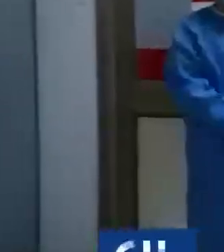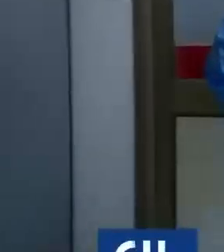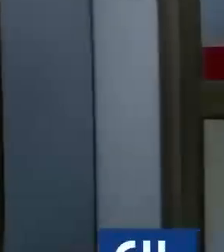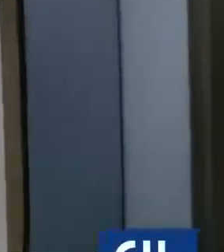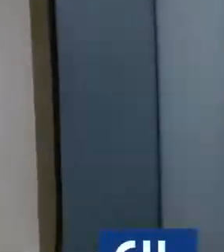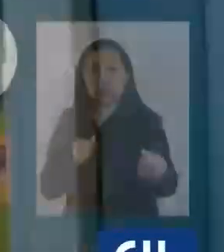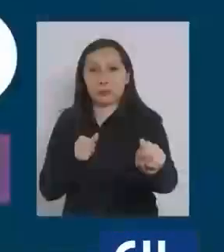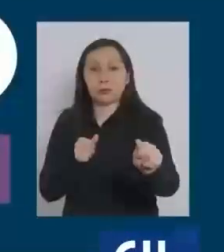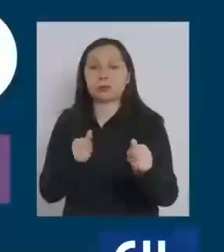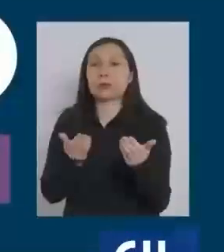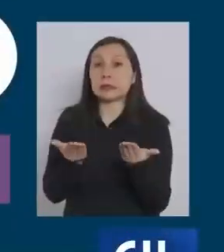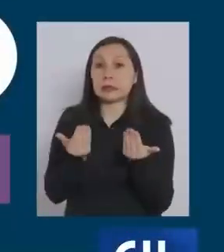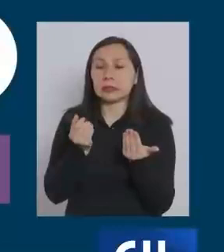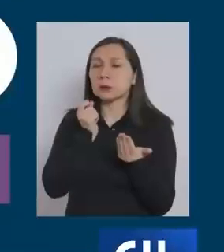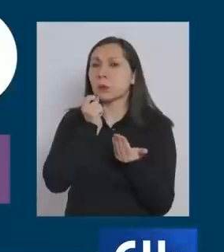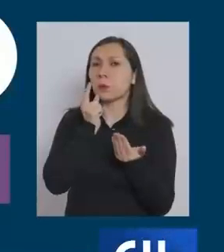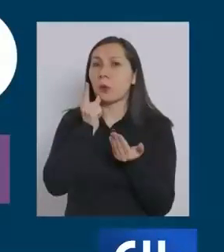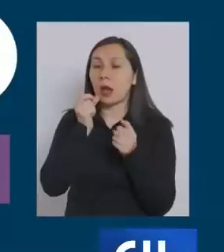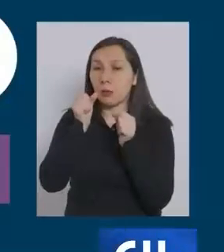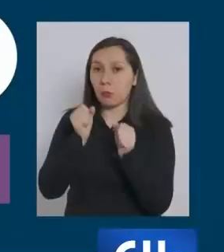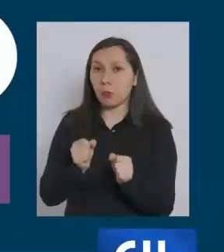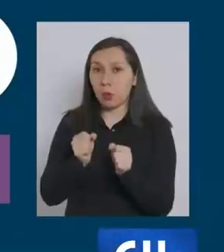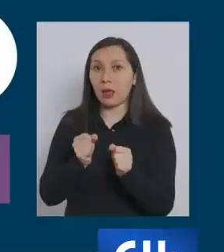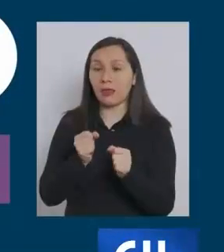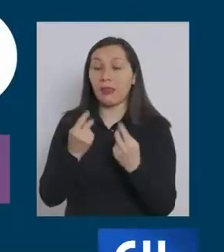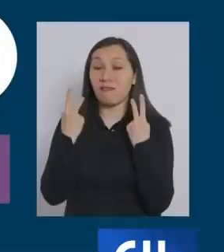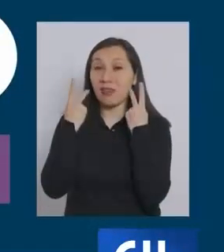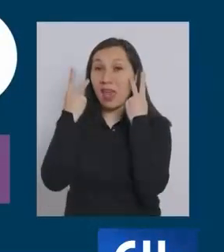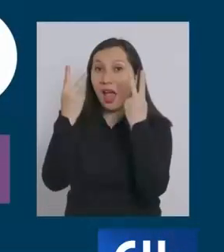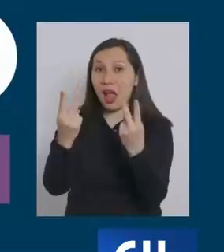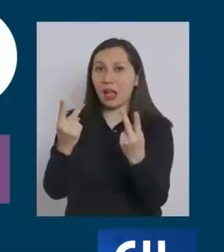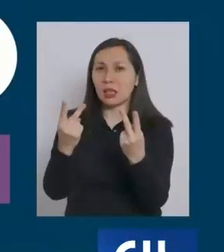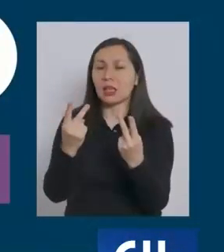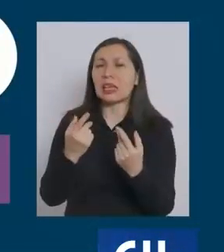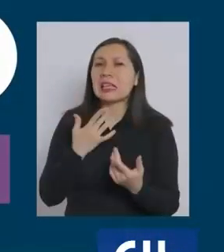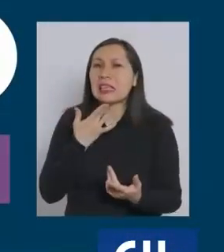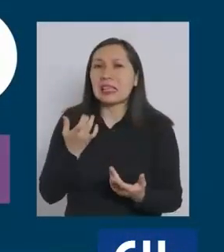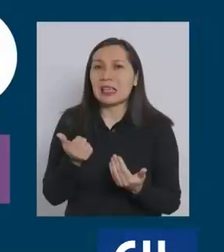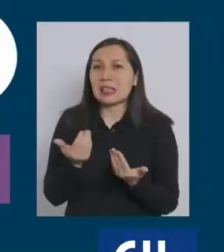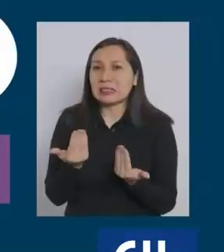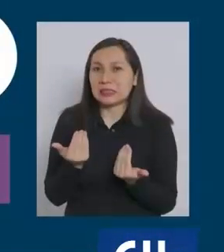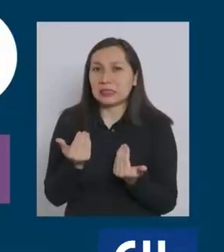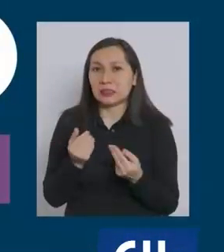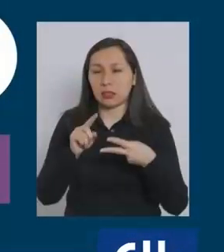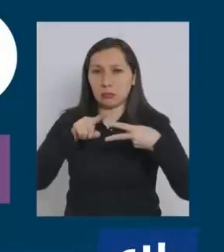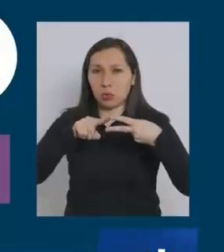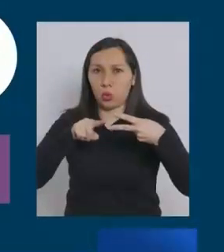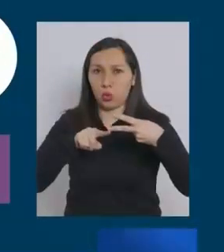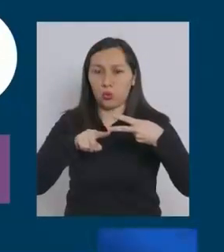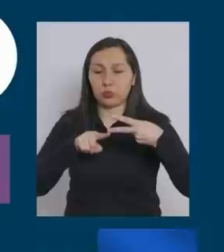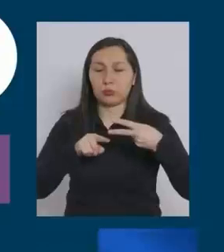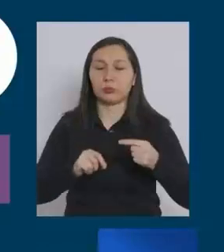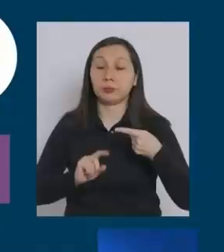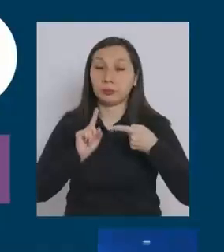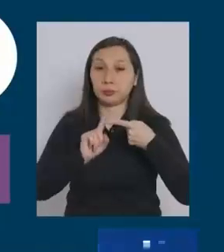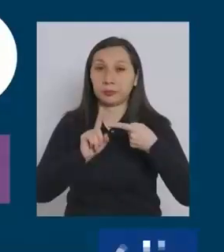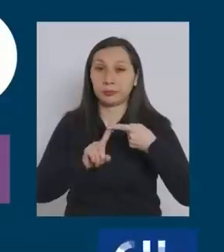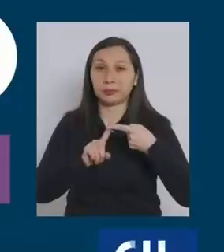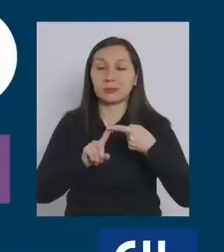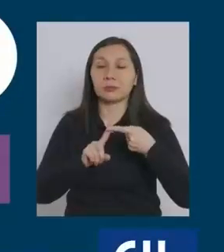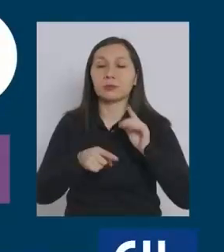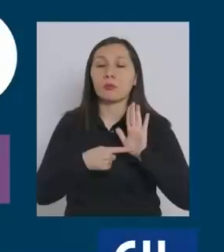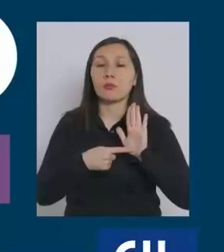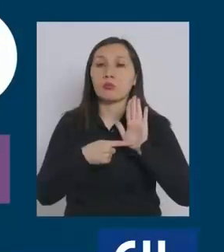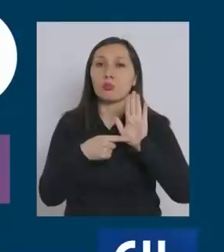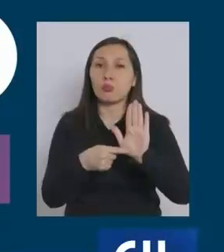Los requisitos para poder realizar estos viajes son dos, básicamente. Uno es